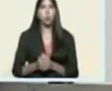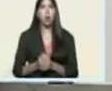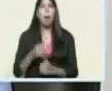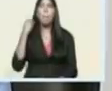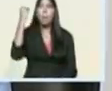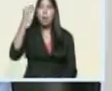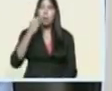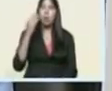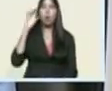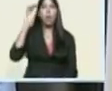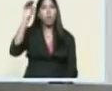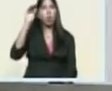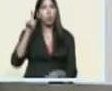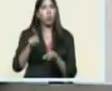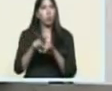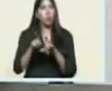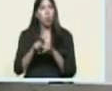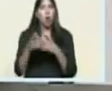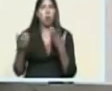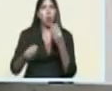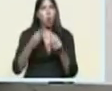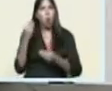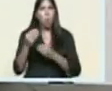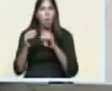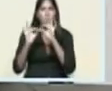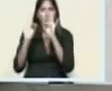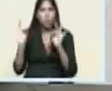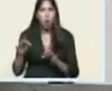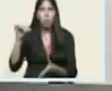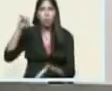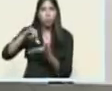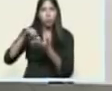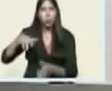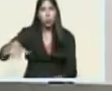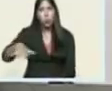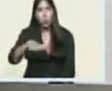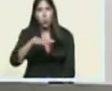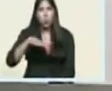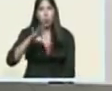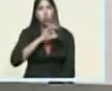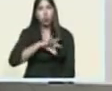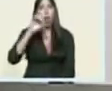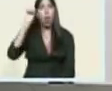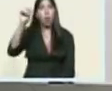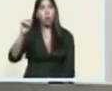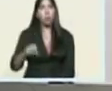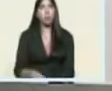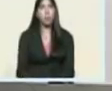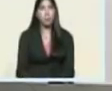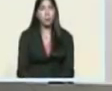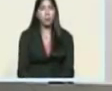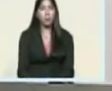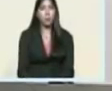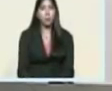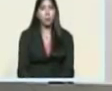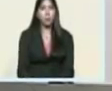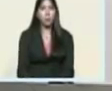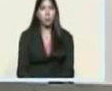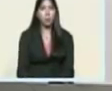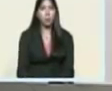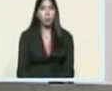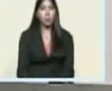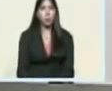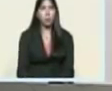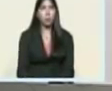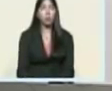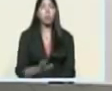Pensar en el futuro es pensar en las ciudades comunales. Pensar en el futuro es pensar en el poder comunal, en el socialismo en lo territorial. Y